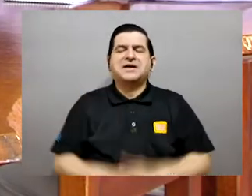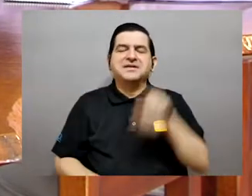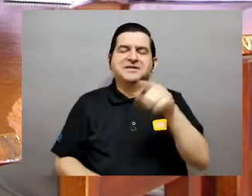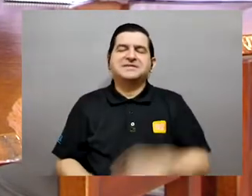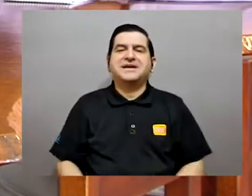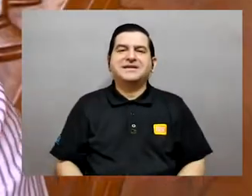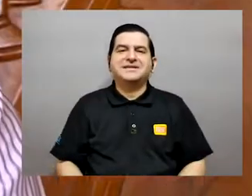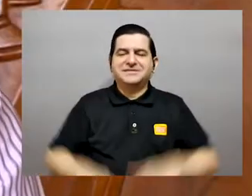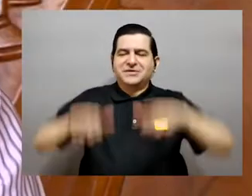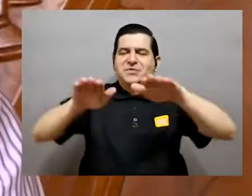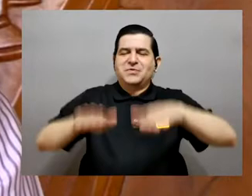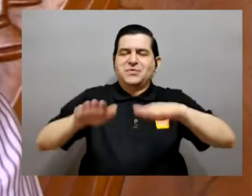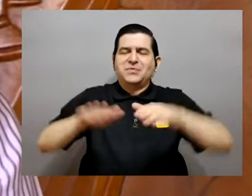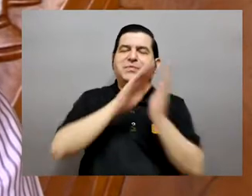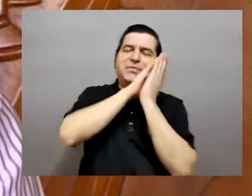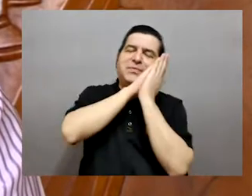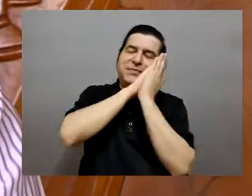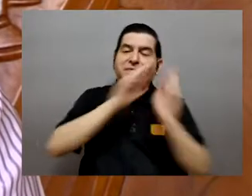con disposición.